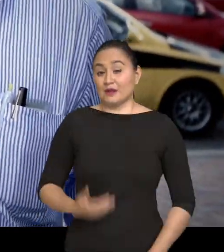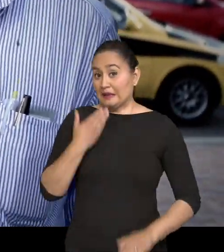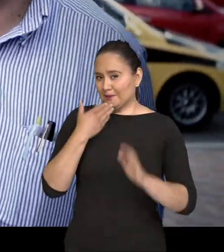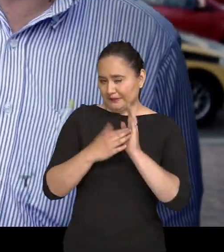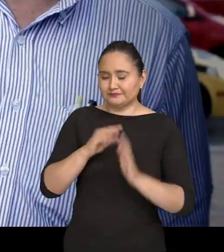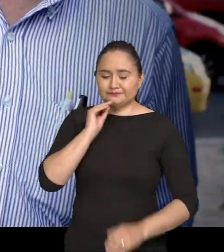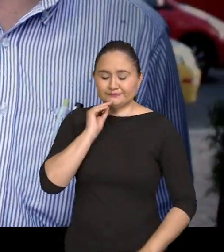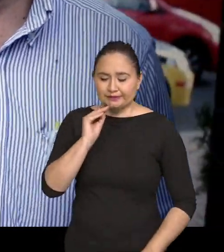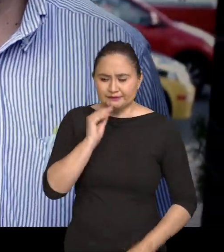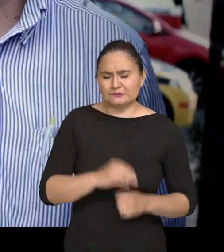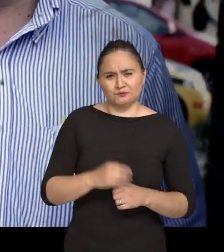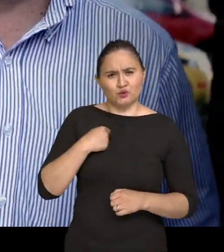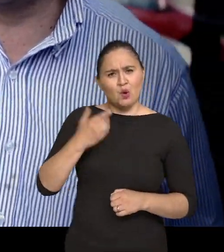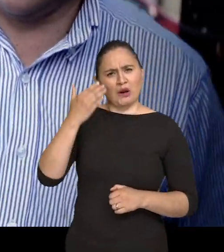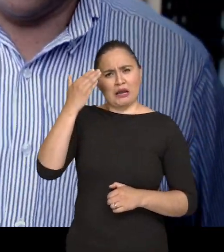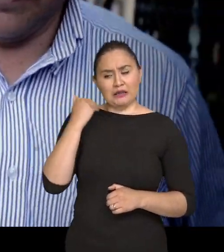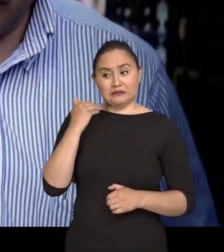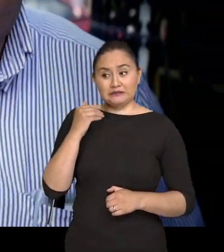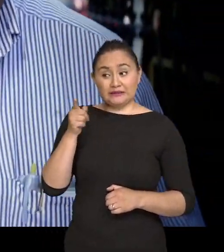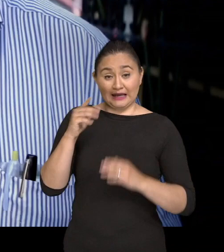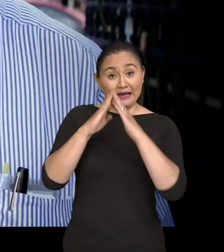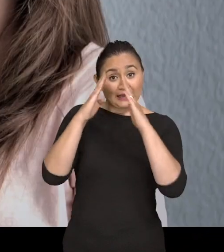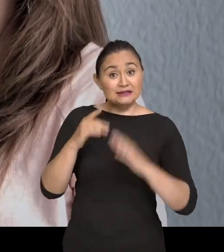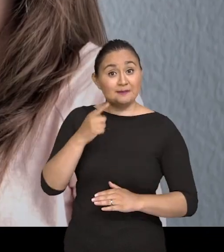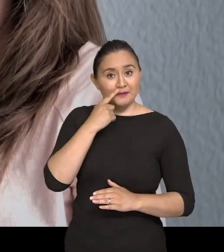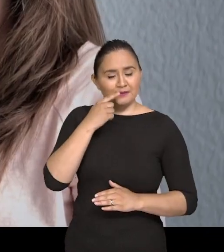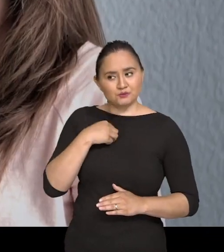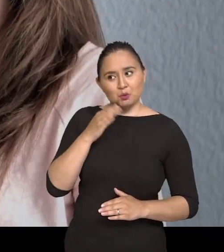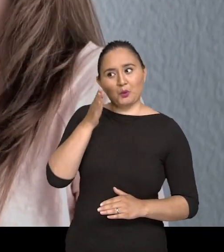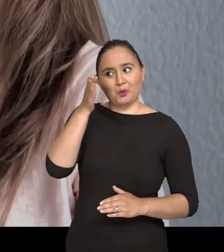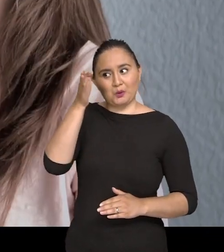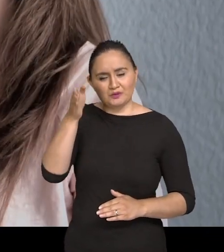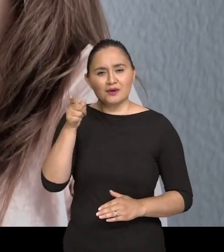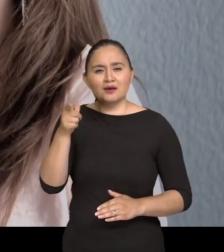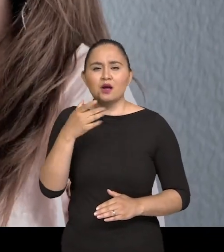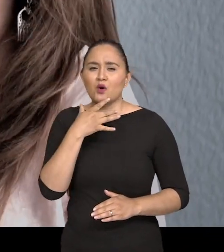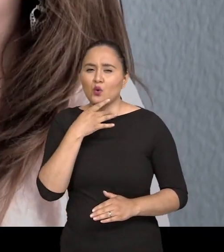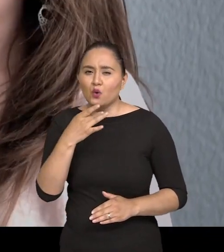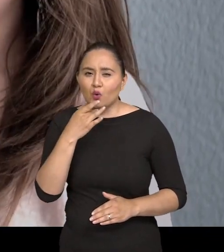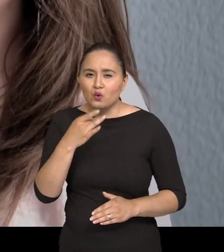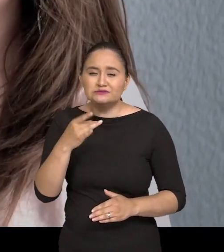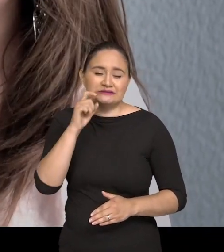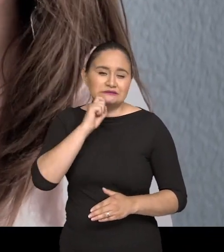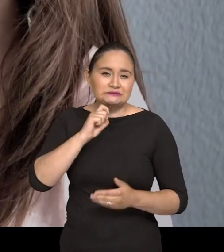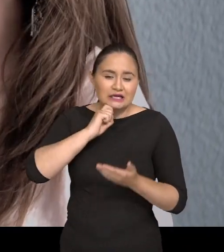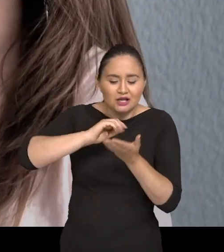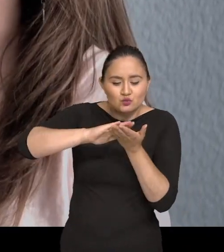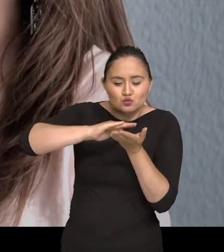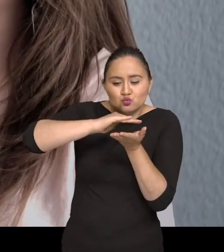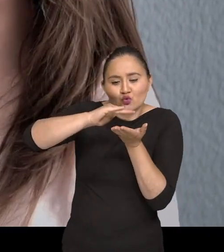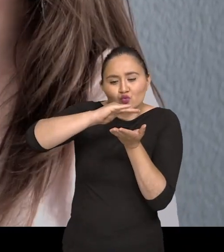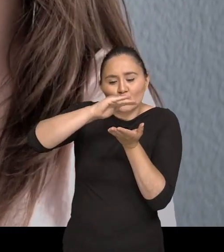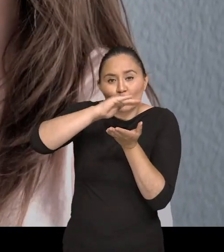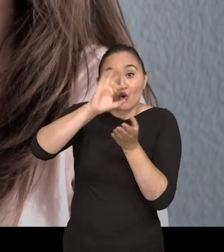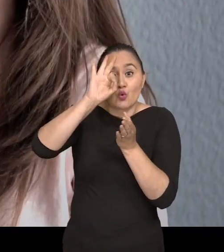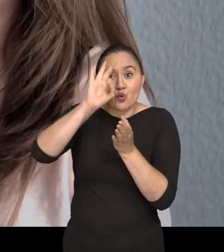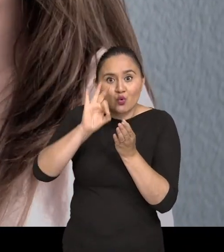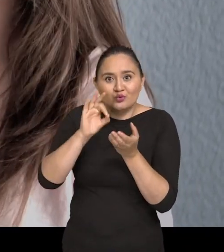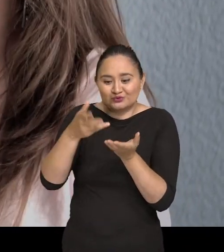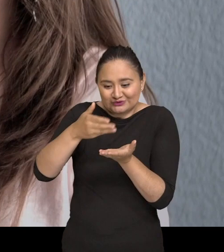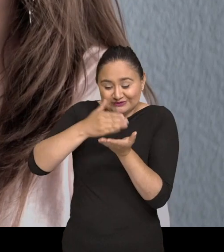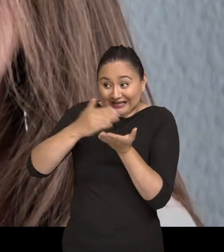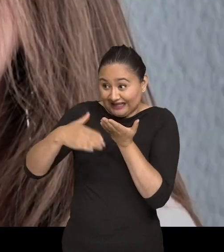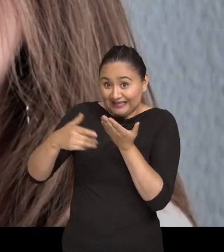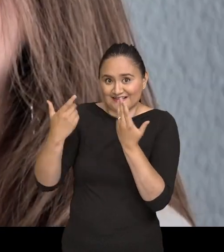fui una vez a la casa de mi papi y a mí me encantaban en los años y habían hecho justo la